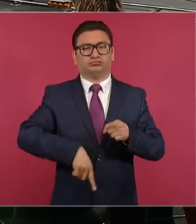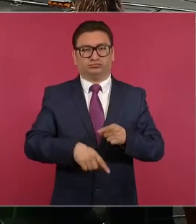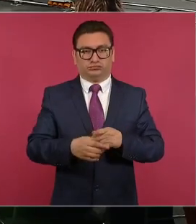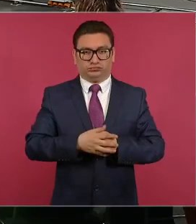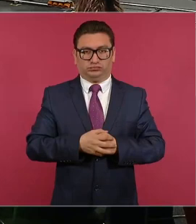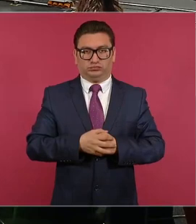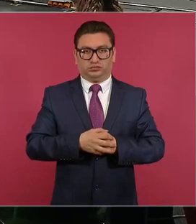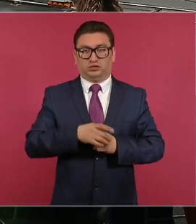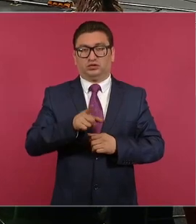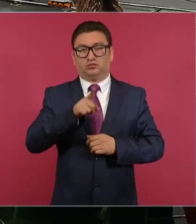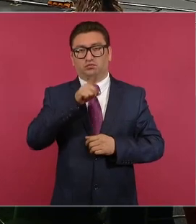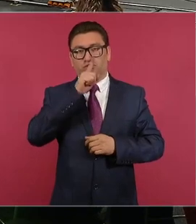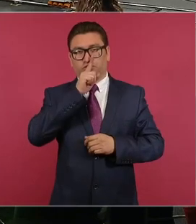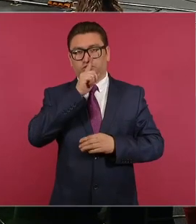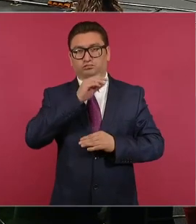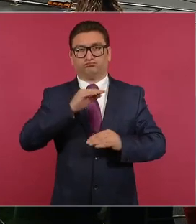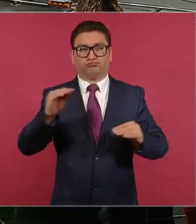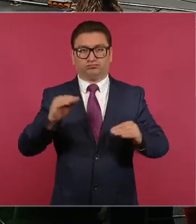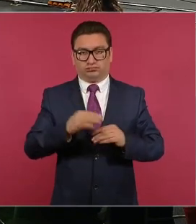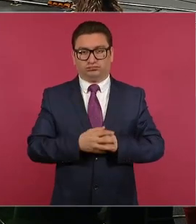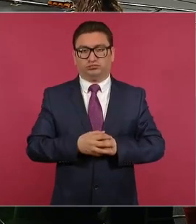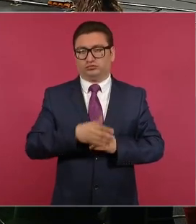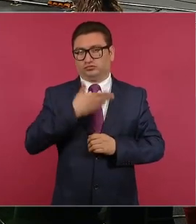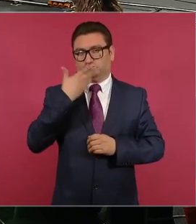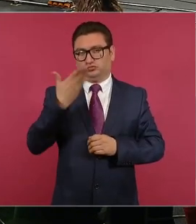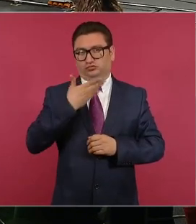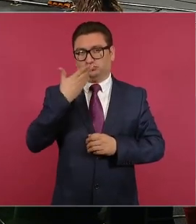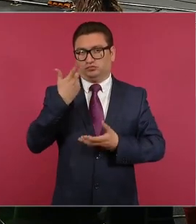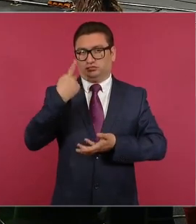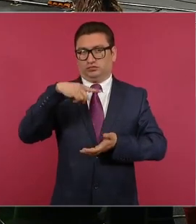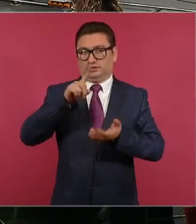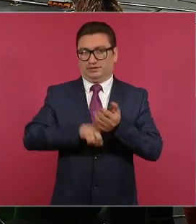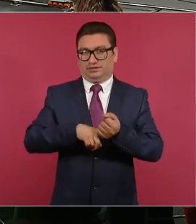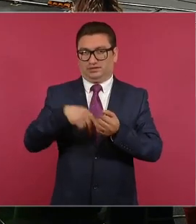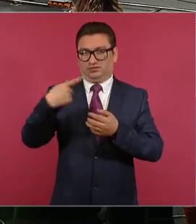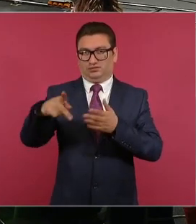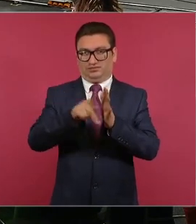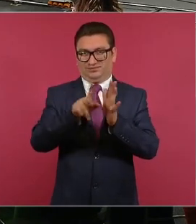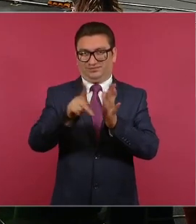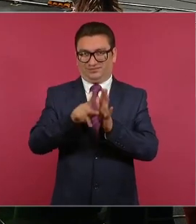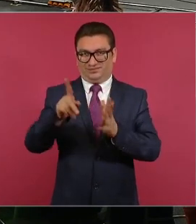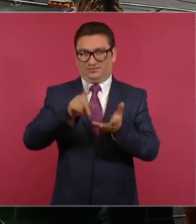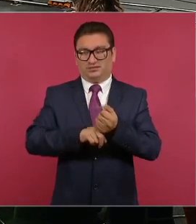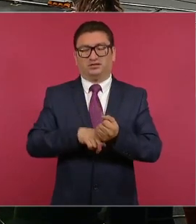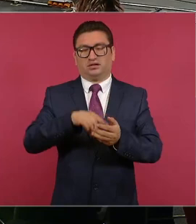a la censura que hay al interior de los medios.